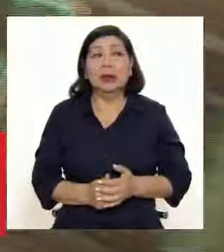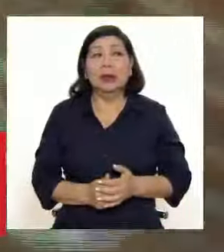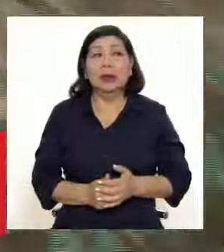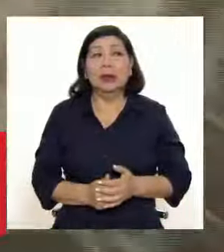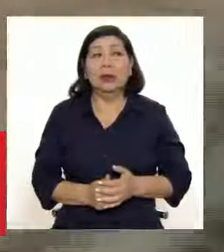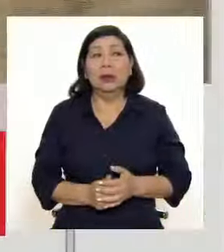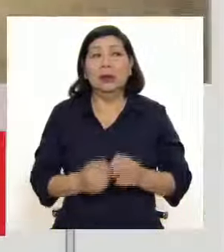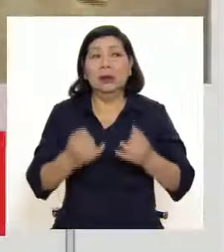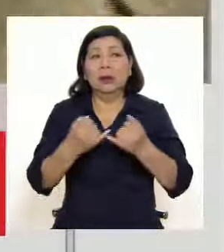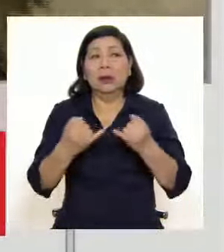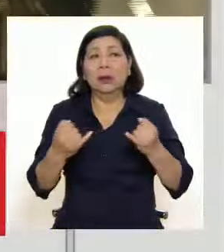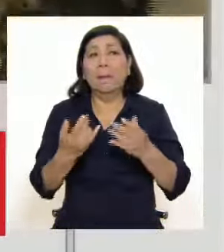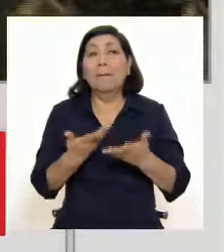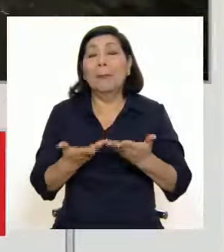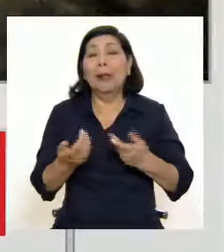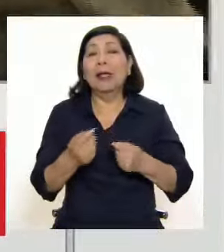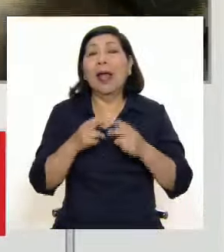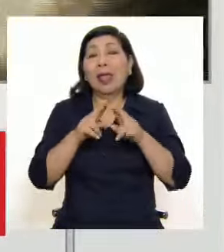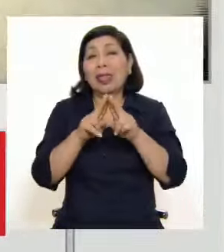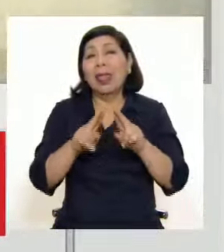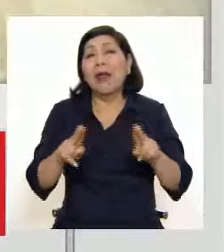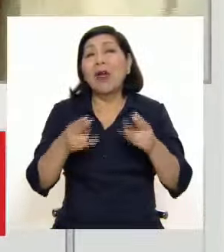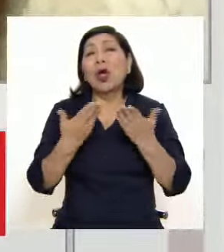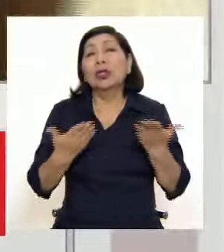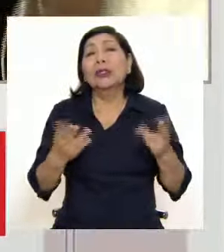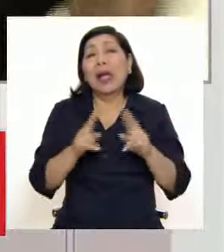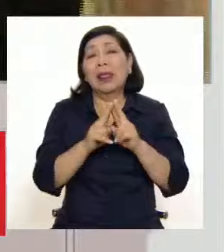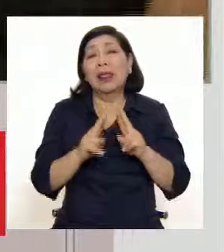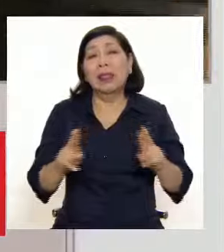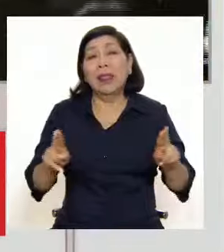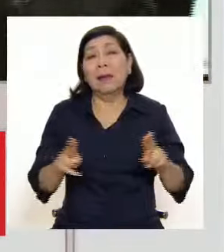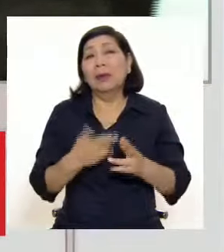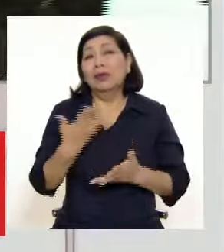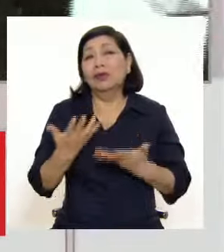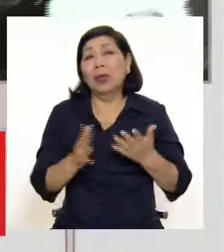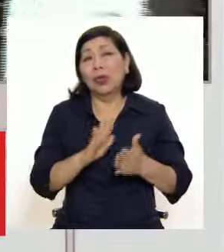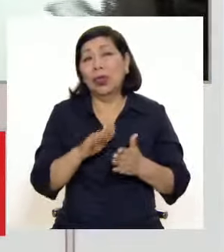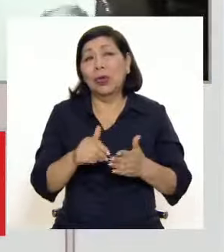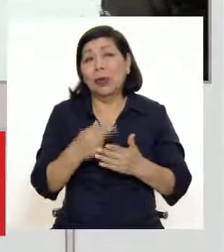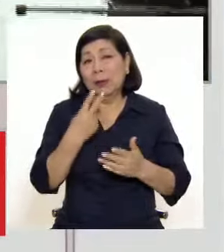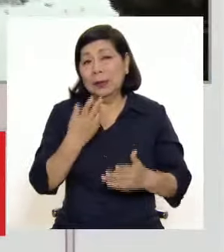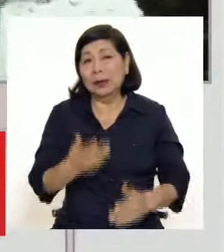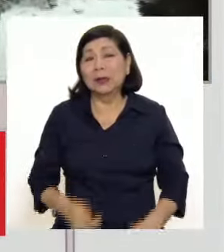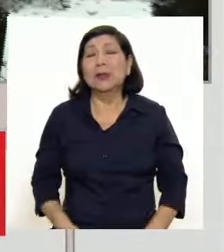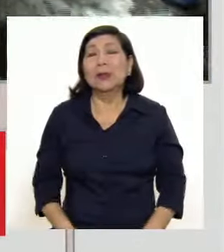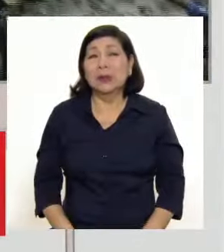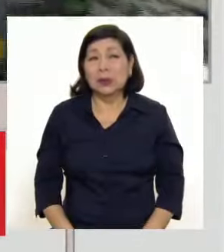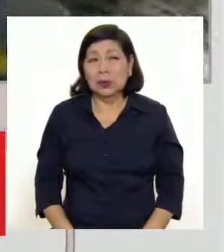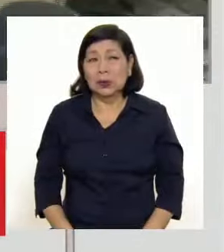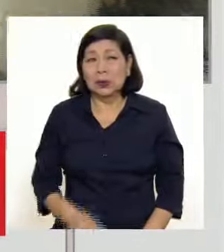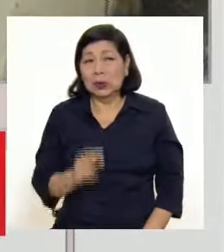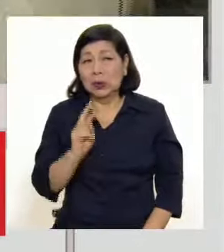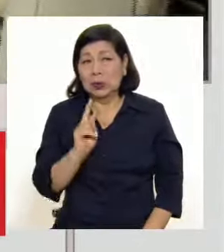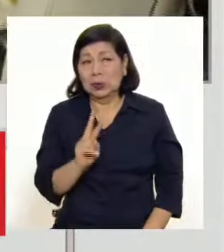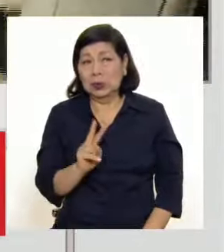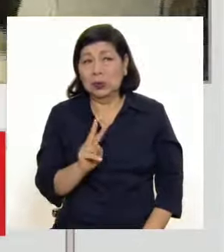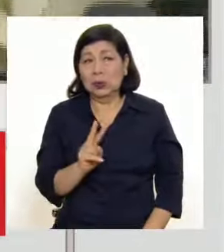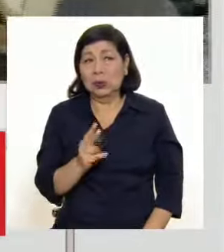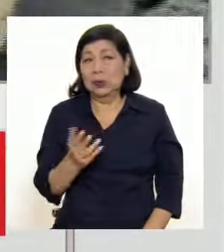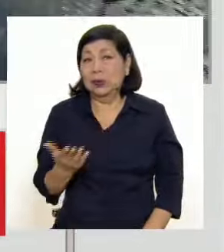Los polos de Navidad, pues, como es campaña navideña, ya todo eso se ha quemado. María Fernanda, Romy, estamos